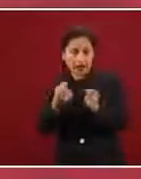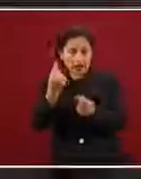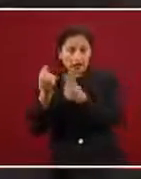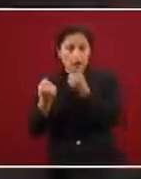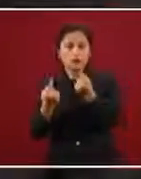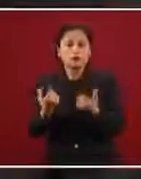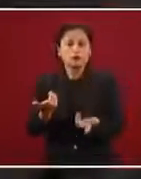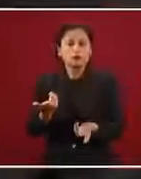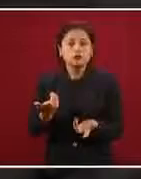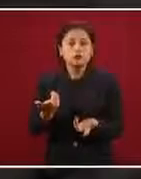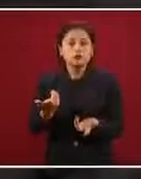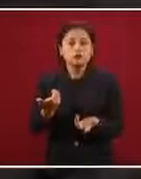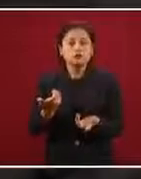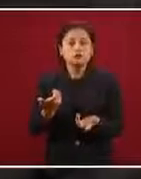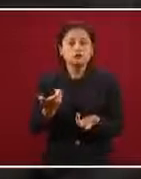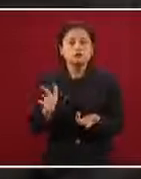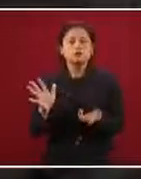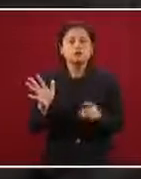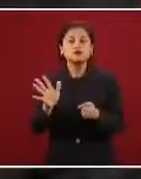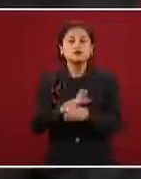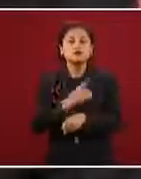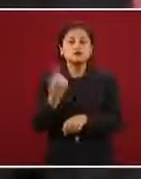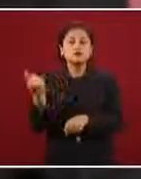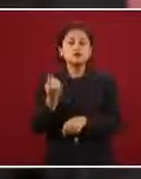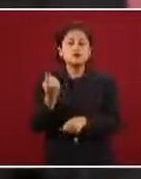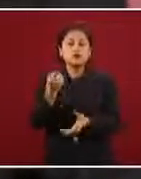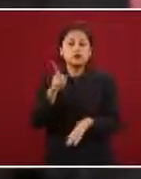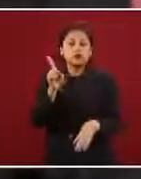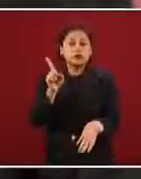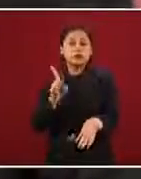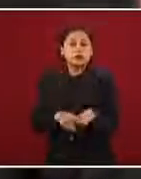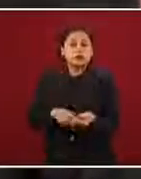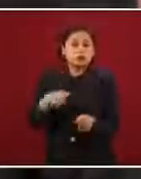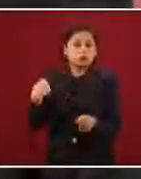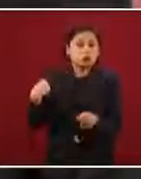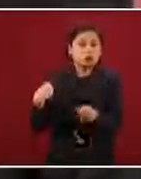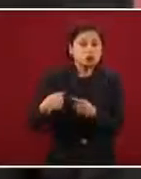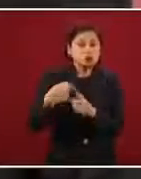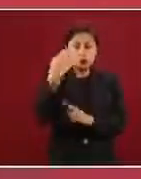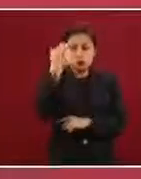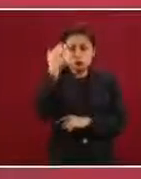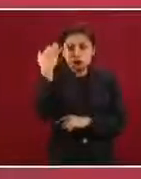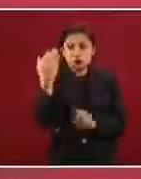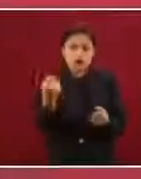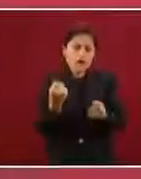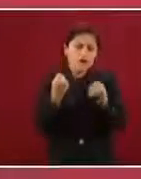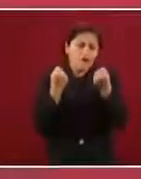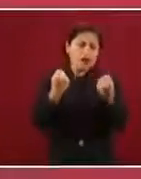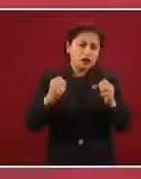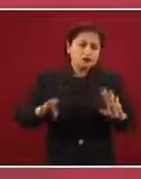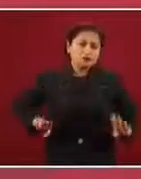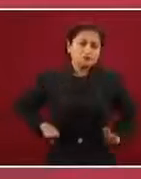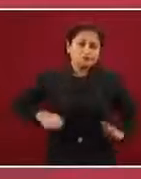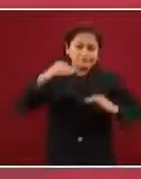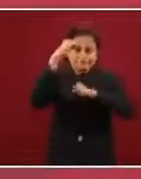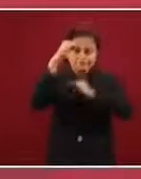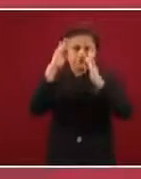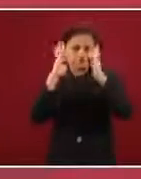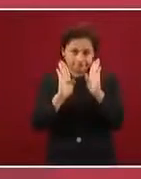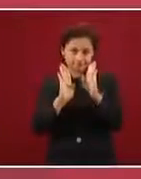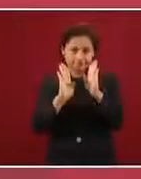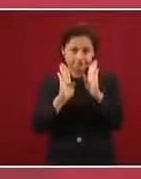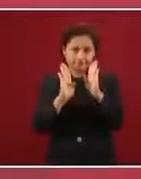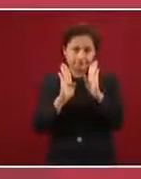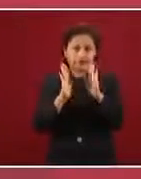prevaleció mucho este pensamiento conservador y es donde ahora hay más descomposición